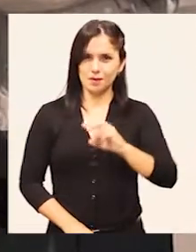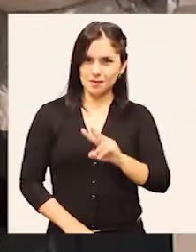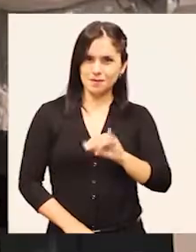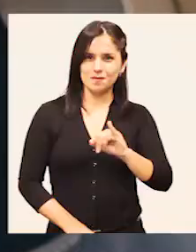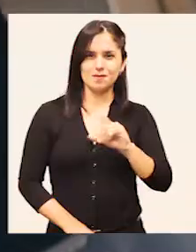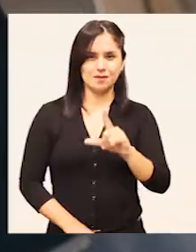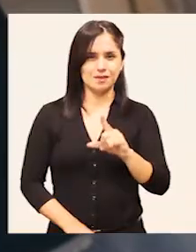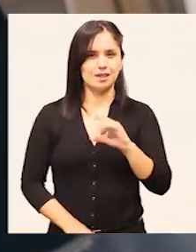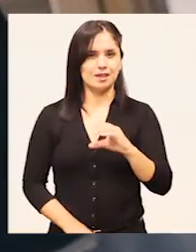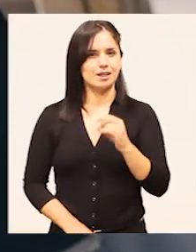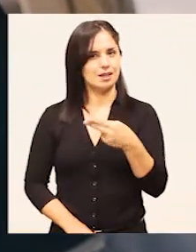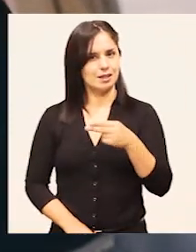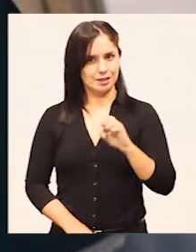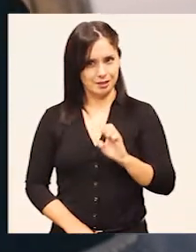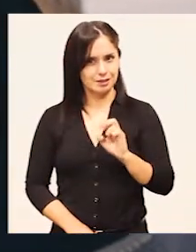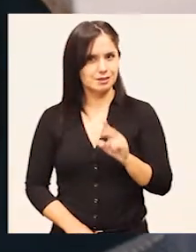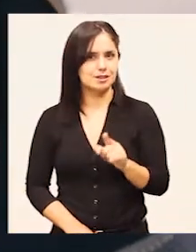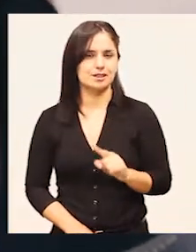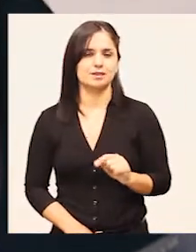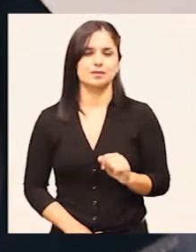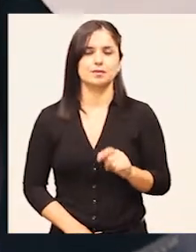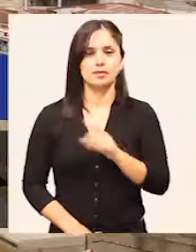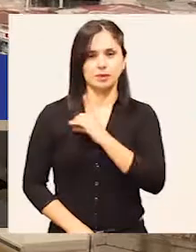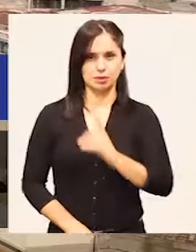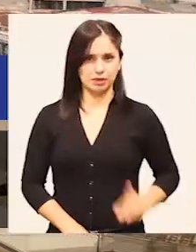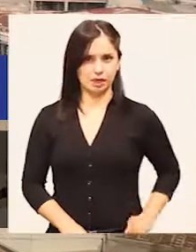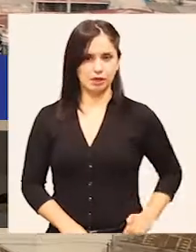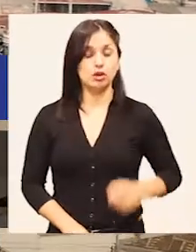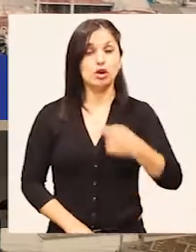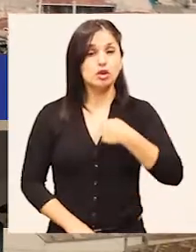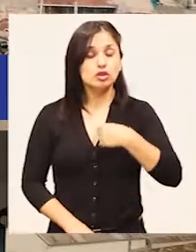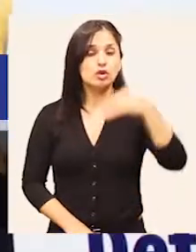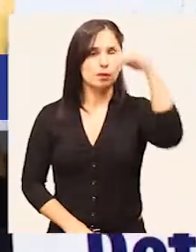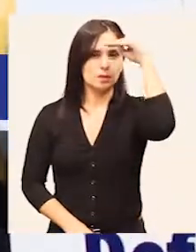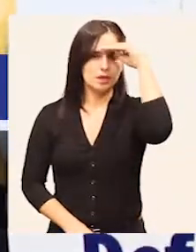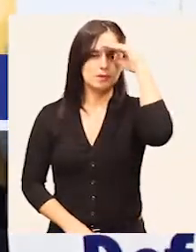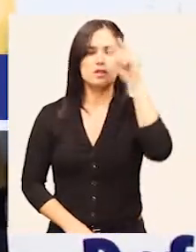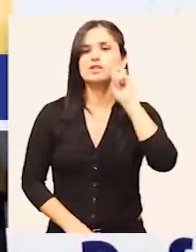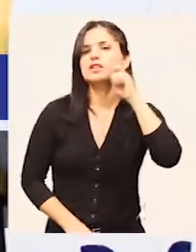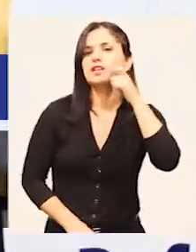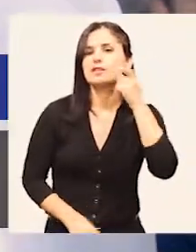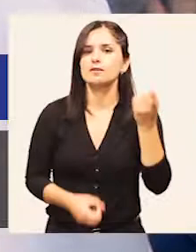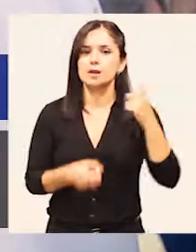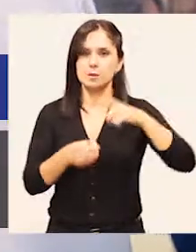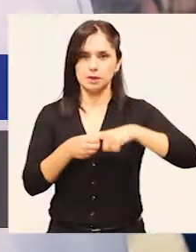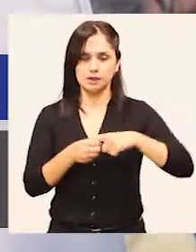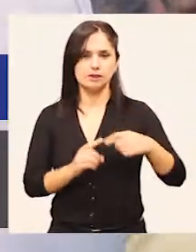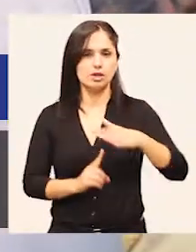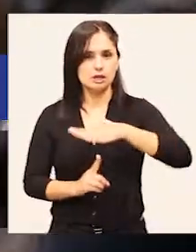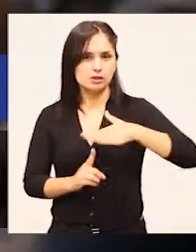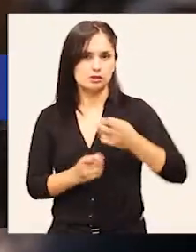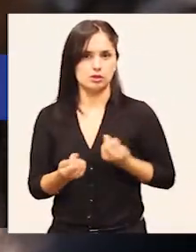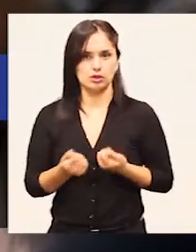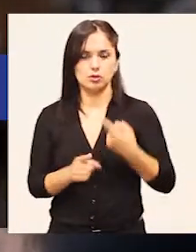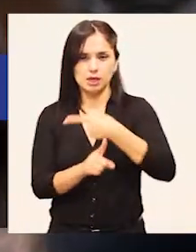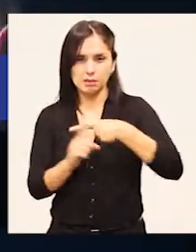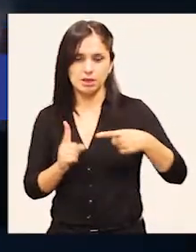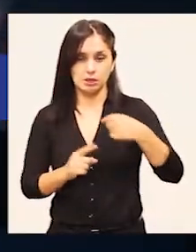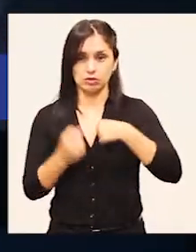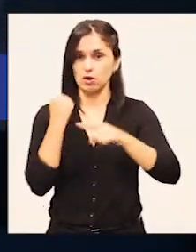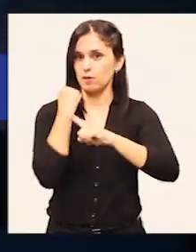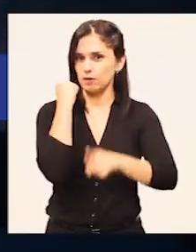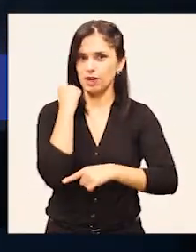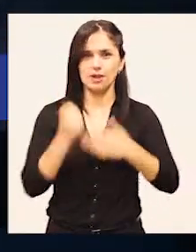diputado minero. P81, Carlos Vilches. He vivido en carne propia lo que es ser de clase media. Hoy soy abogado y quiero ser tu